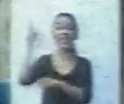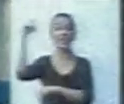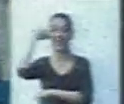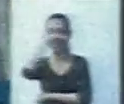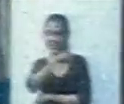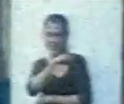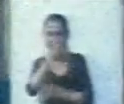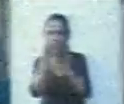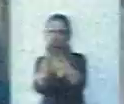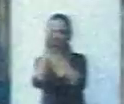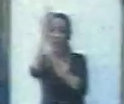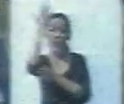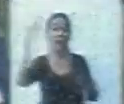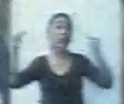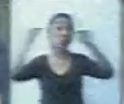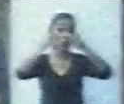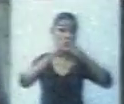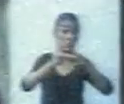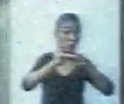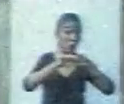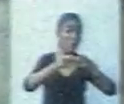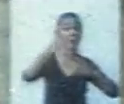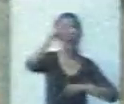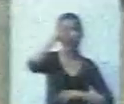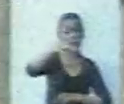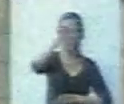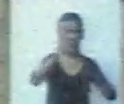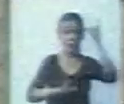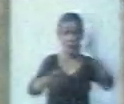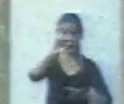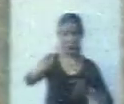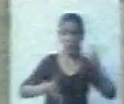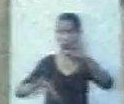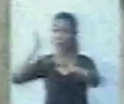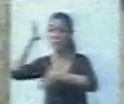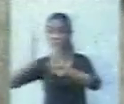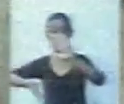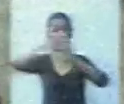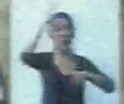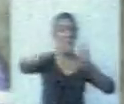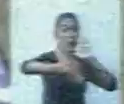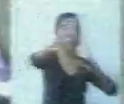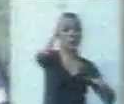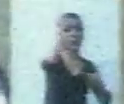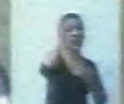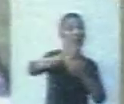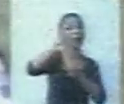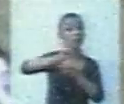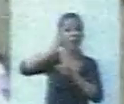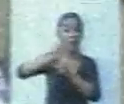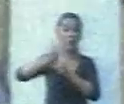porque bueno, la comunidad también necesita de la mano de obra de estos trabajadores, son empleados municipales, y